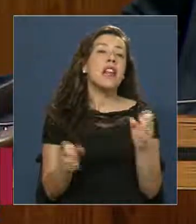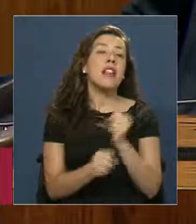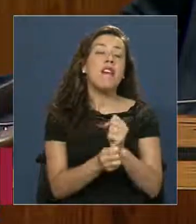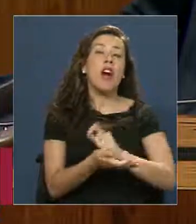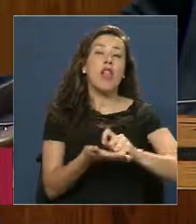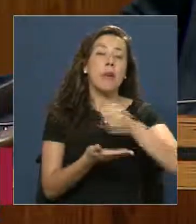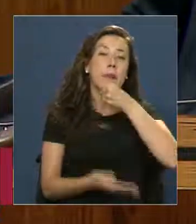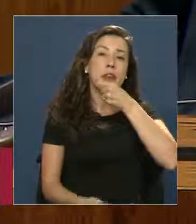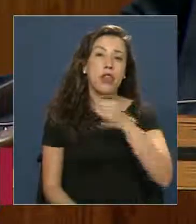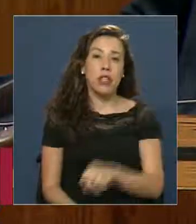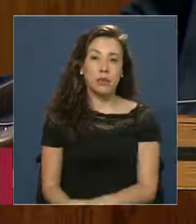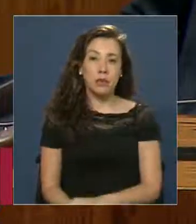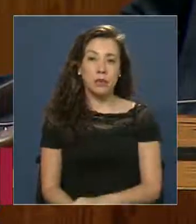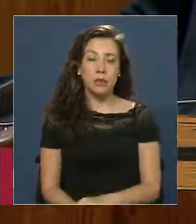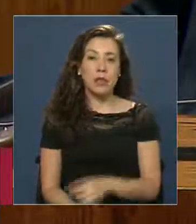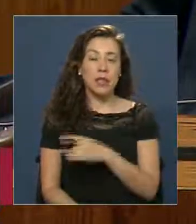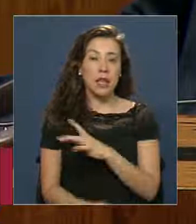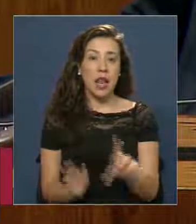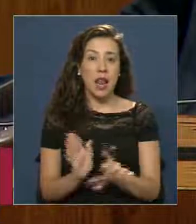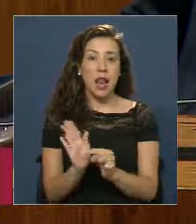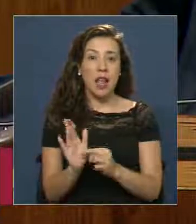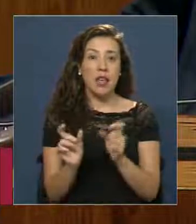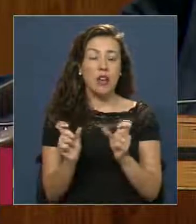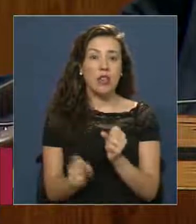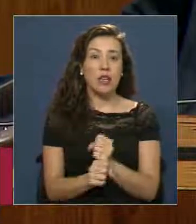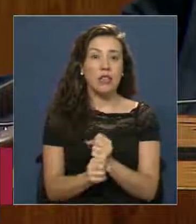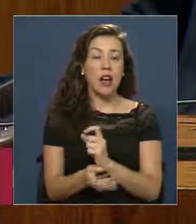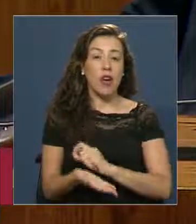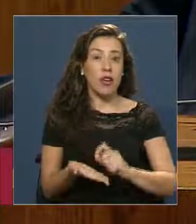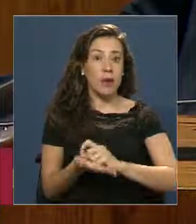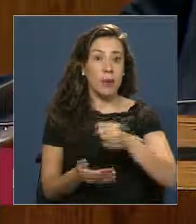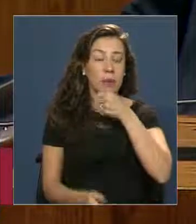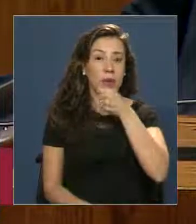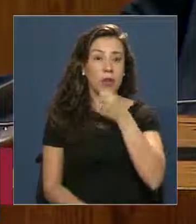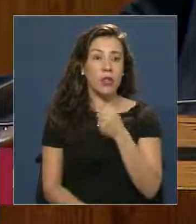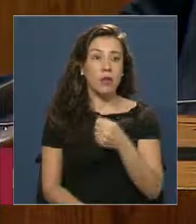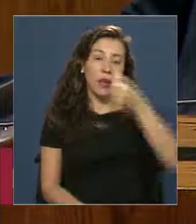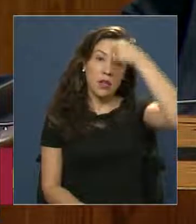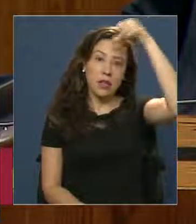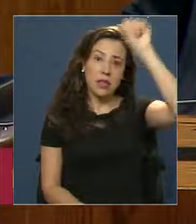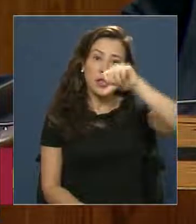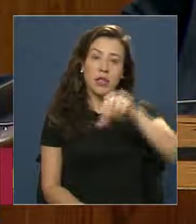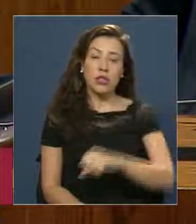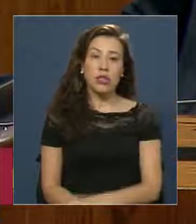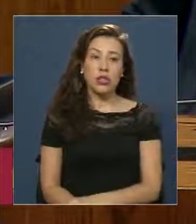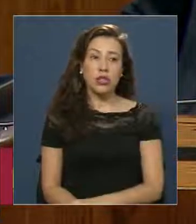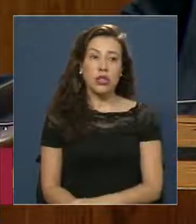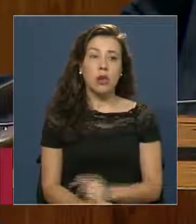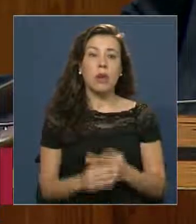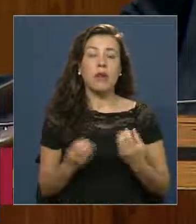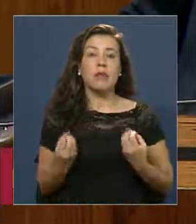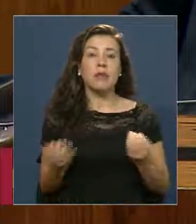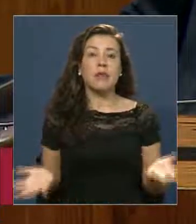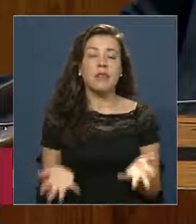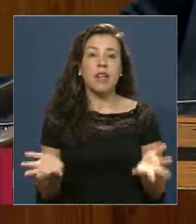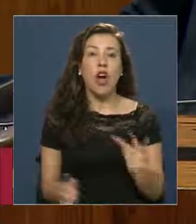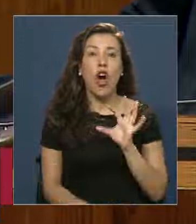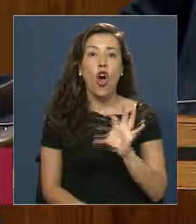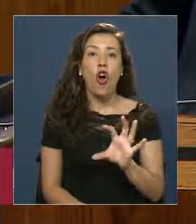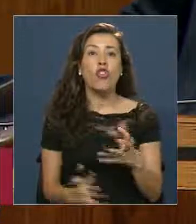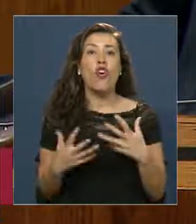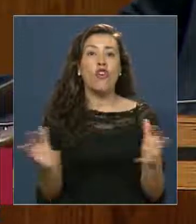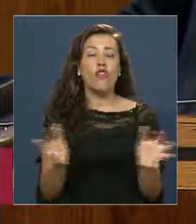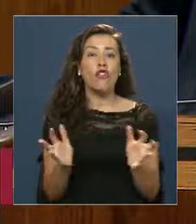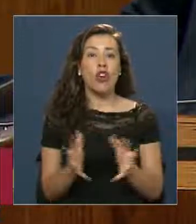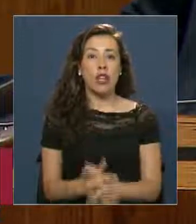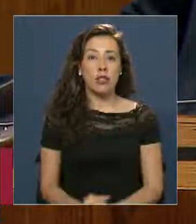Quiero decirles que en Chile, en la ley que regula el ejercicio del periodismo, se sanciona la incitación al odio y a la violencia que se